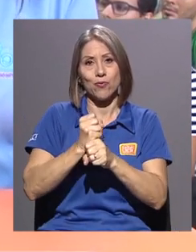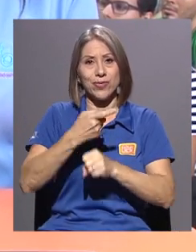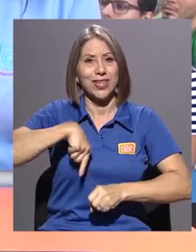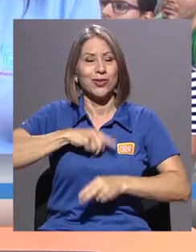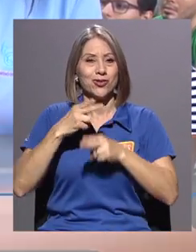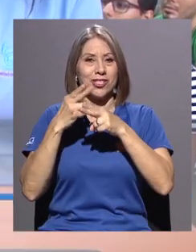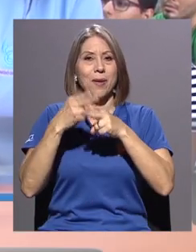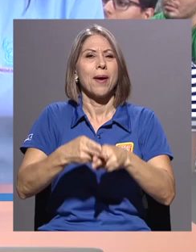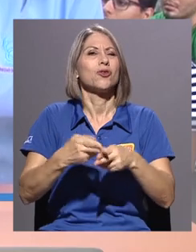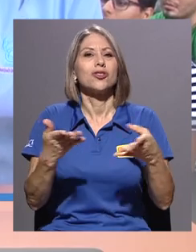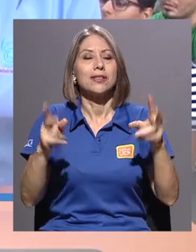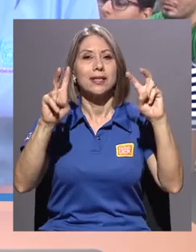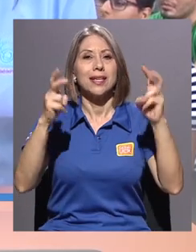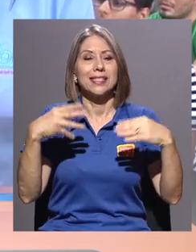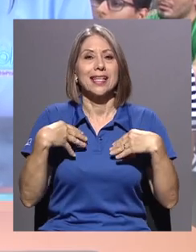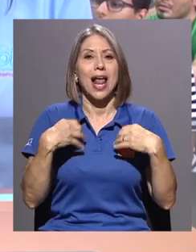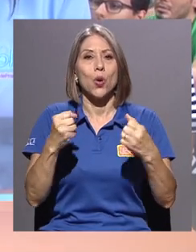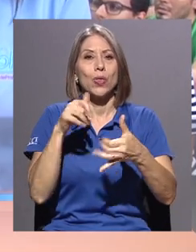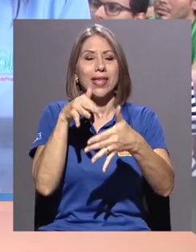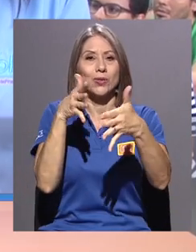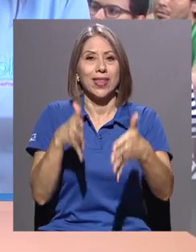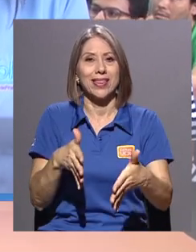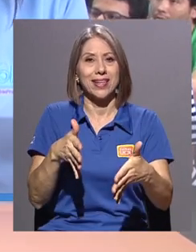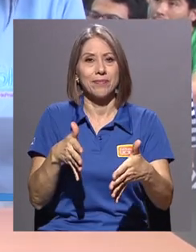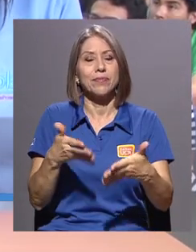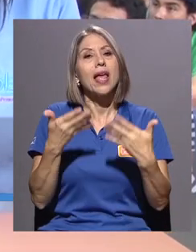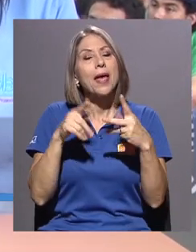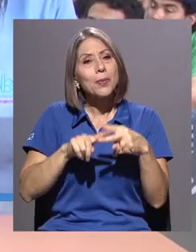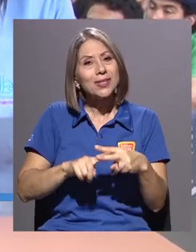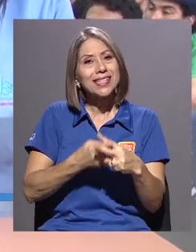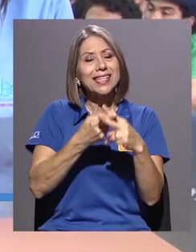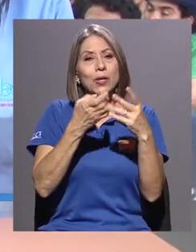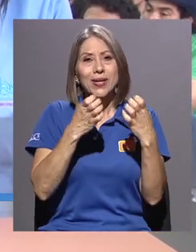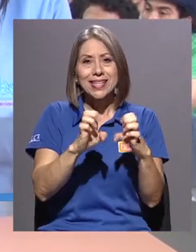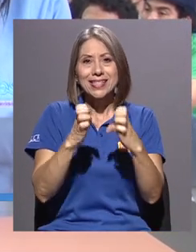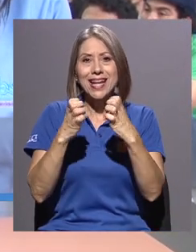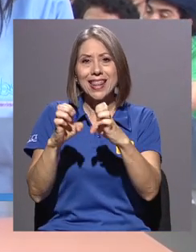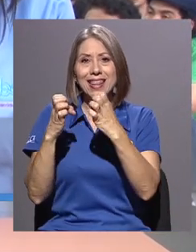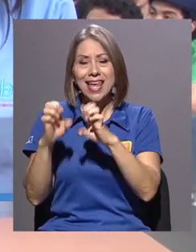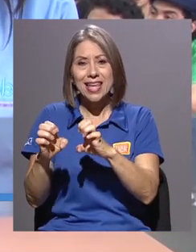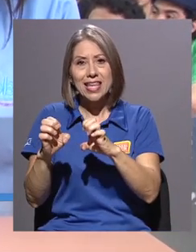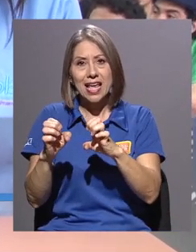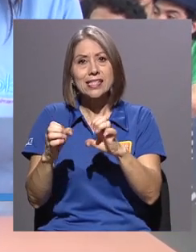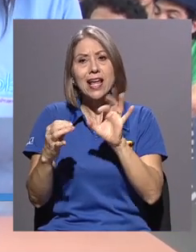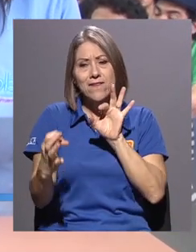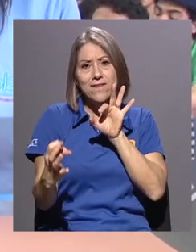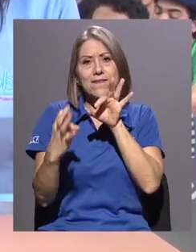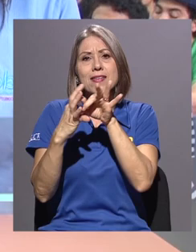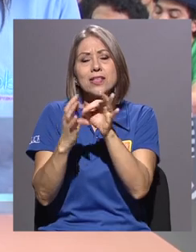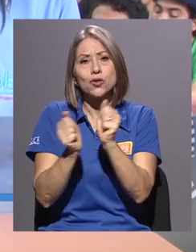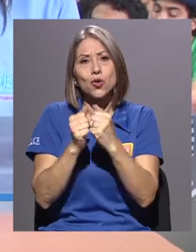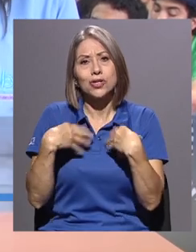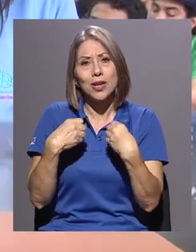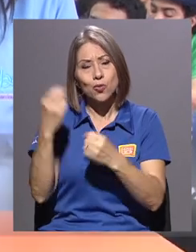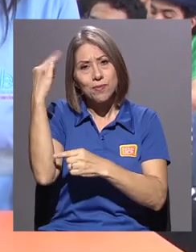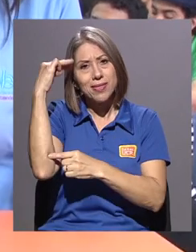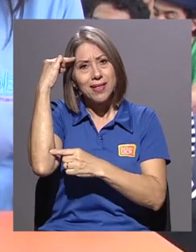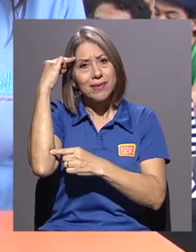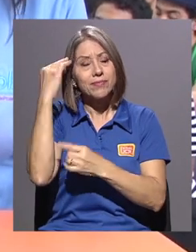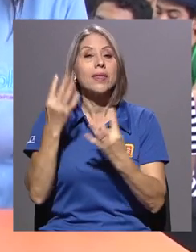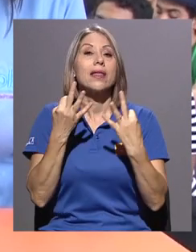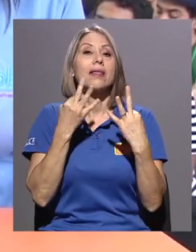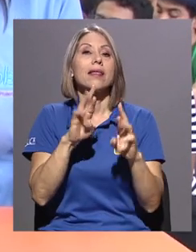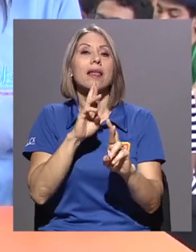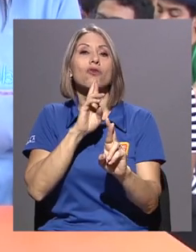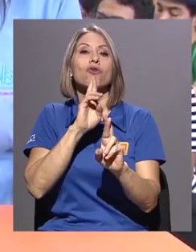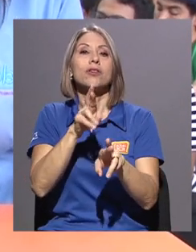salud estudiantil. Hemos iniciado estrategias dentro del marco de la salud mental, tratando de responder a las necesidades